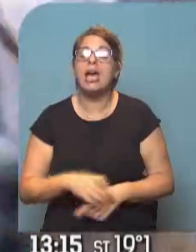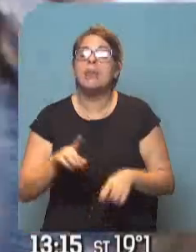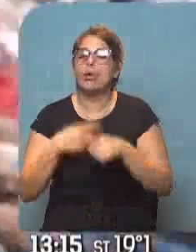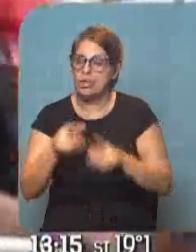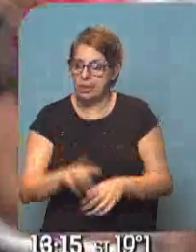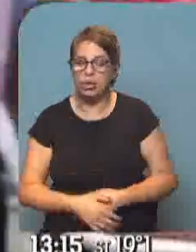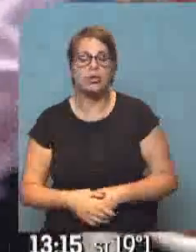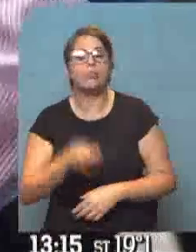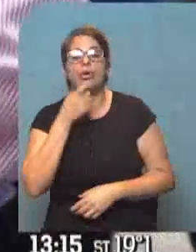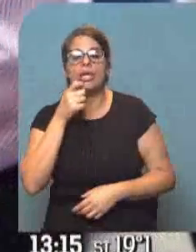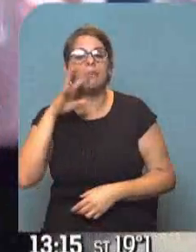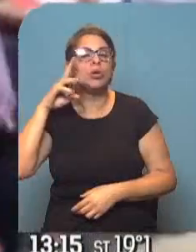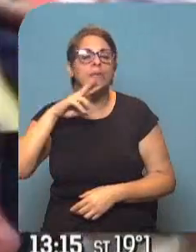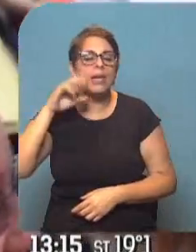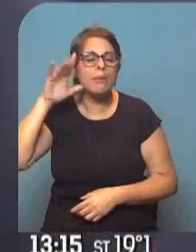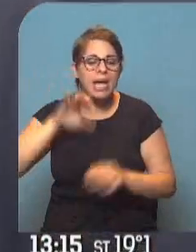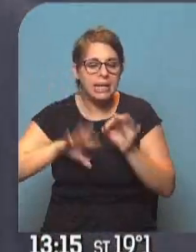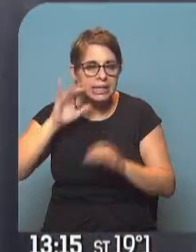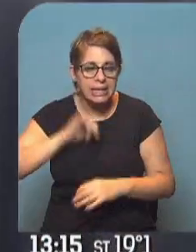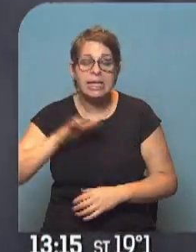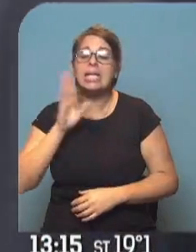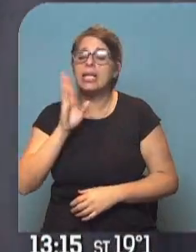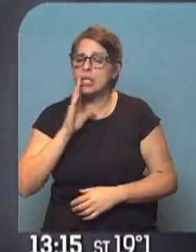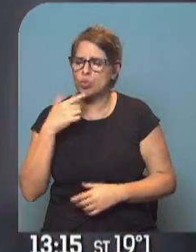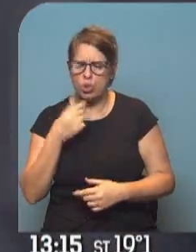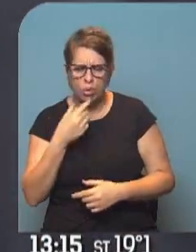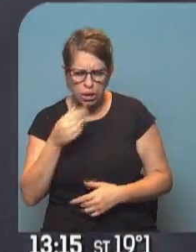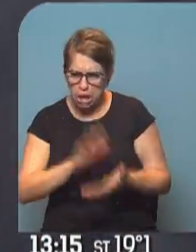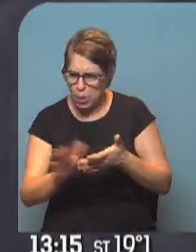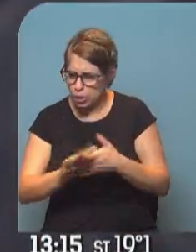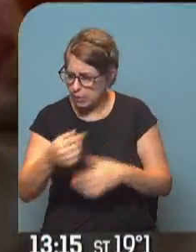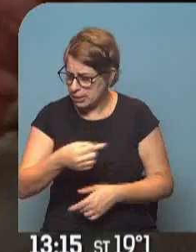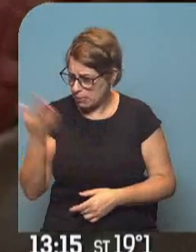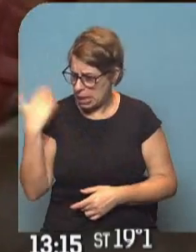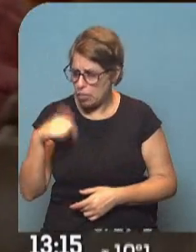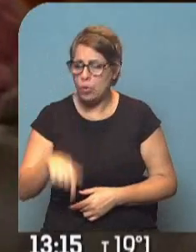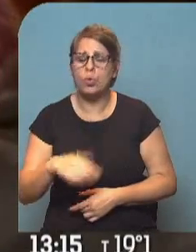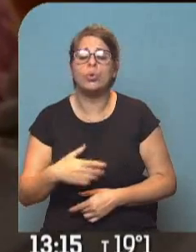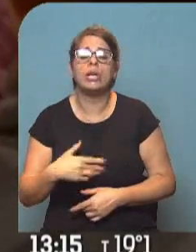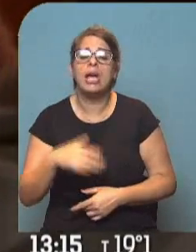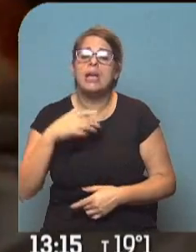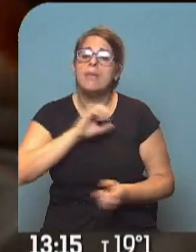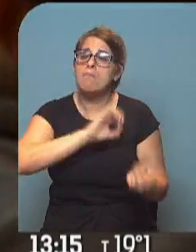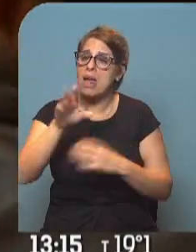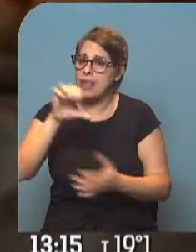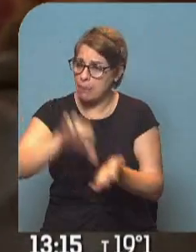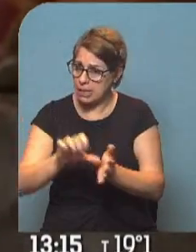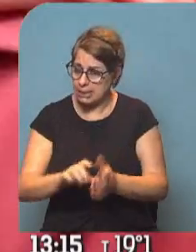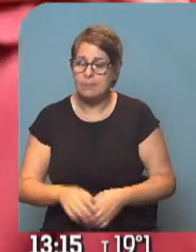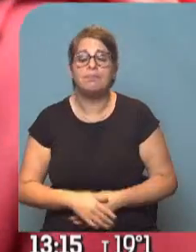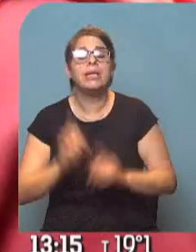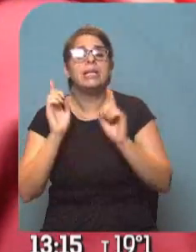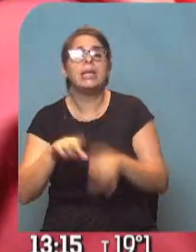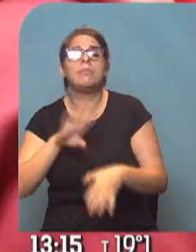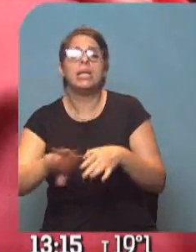política, ¿no? Es el caso de Iván Márquez, por ejemplo, que Estados Unidos reclamó nuevamente esta semana su extradición. Pero también está